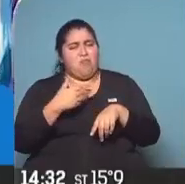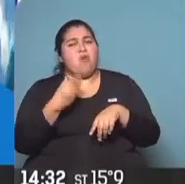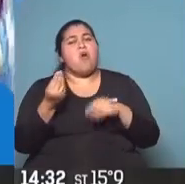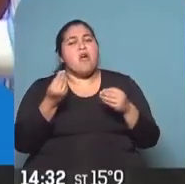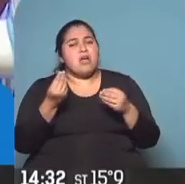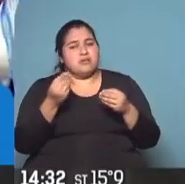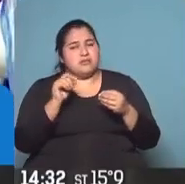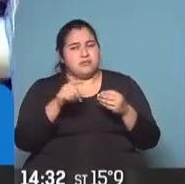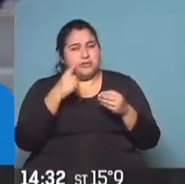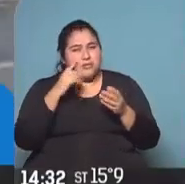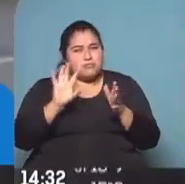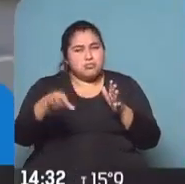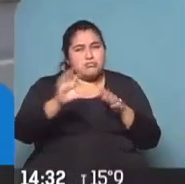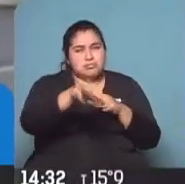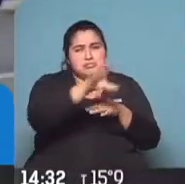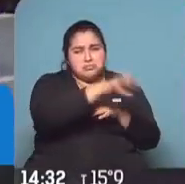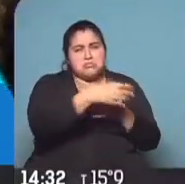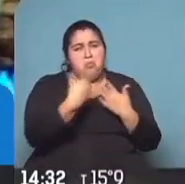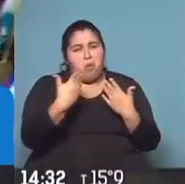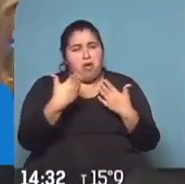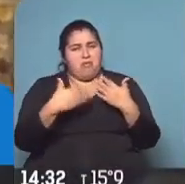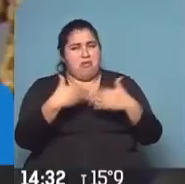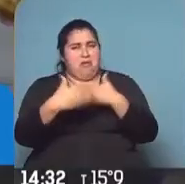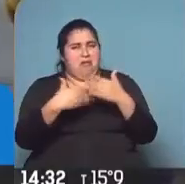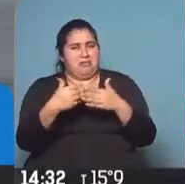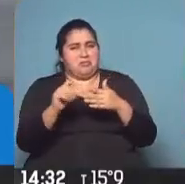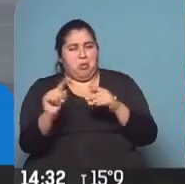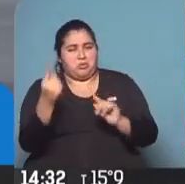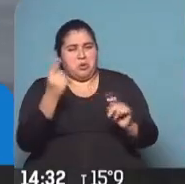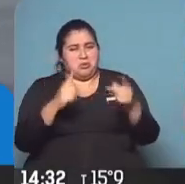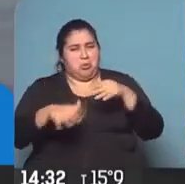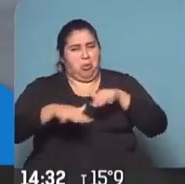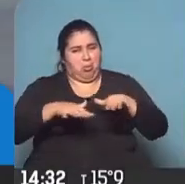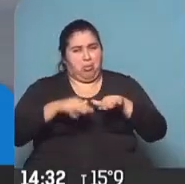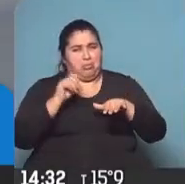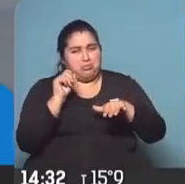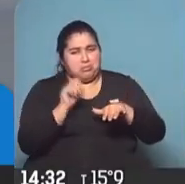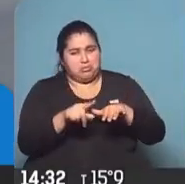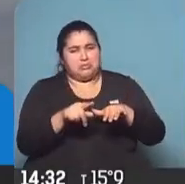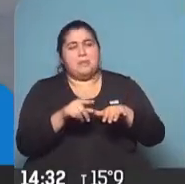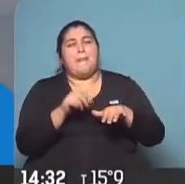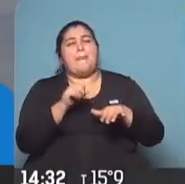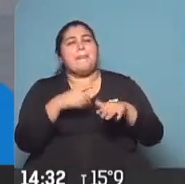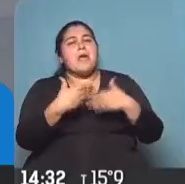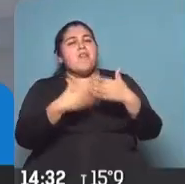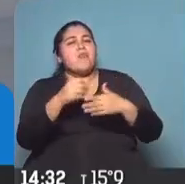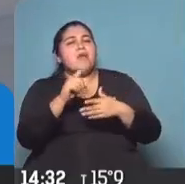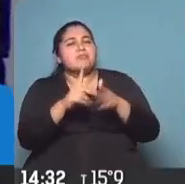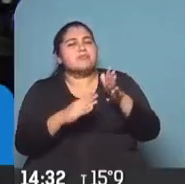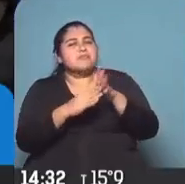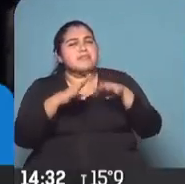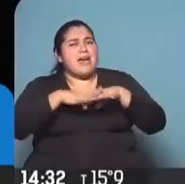en cualquier terreno y operar de forma independiente como parte de una red central